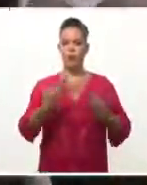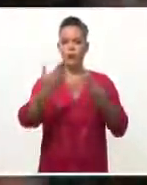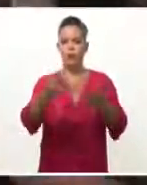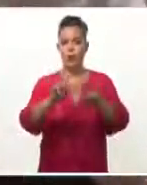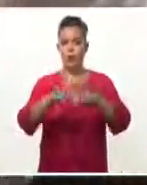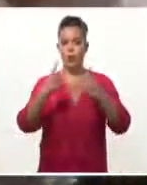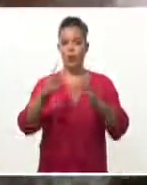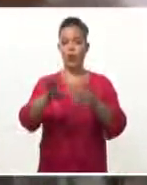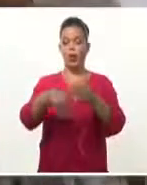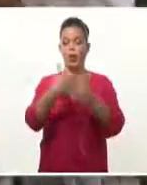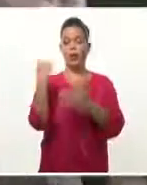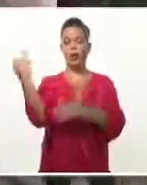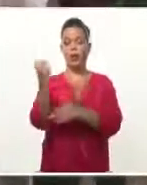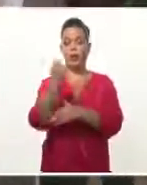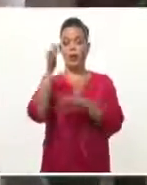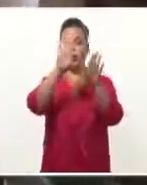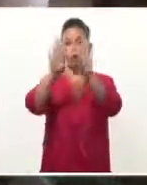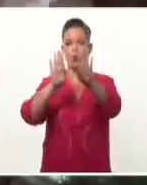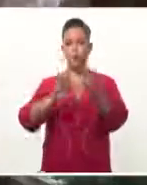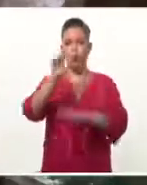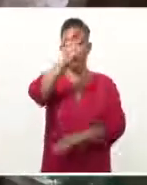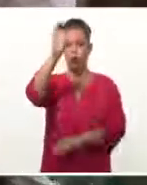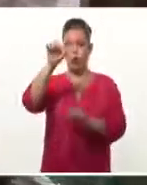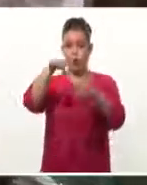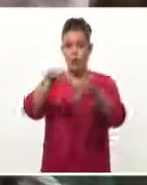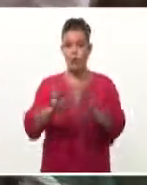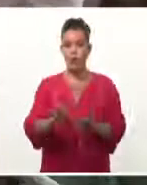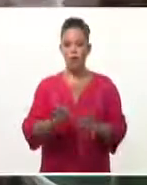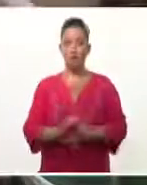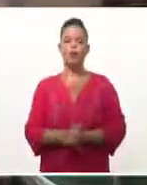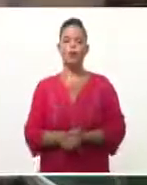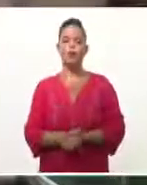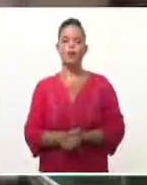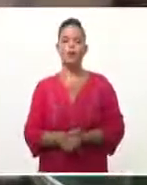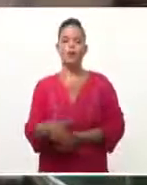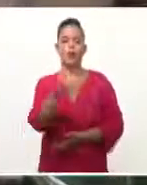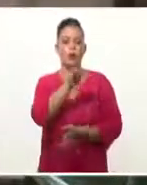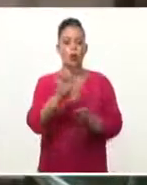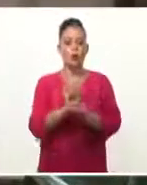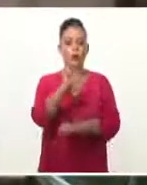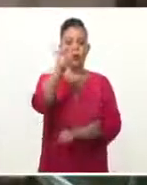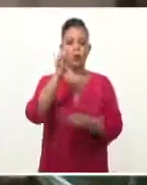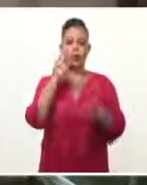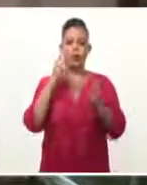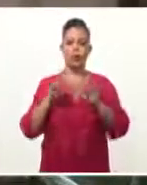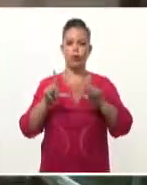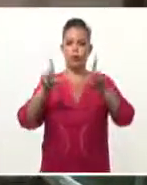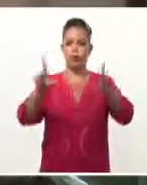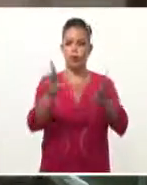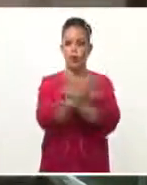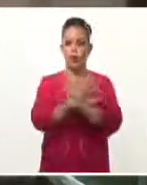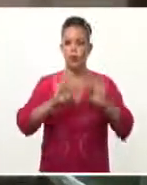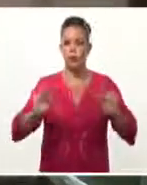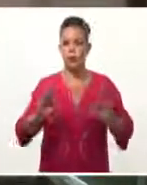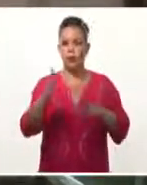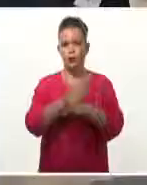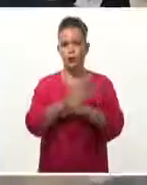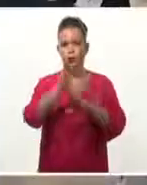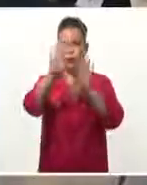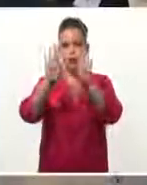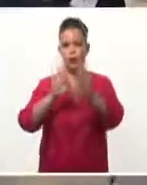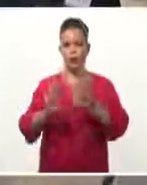de los Museos que tuvo lugar en la propia institución. Además, resultaron premiados con menciones especiales el Museo Memorial Vicente García de